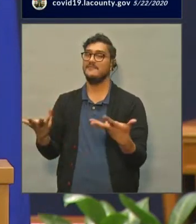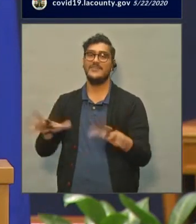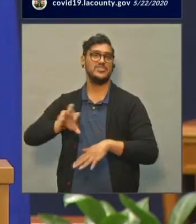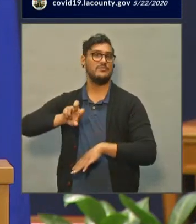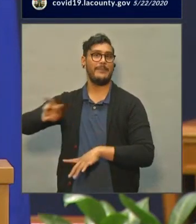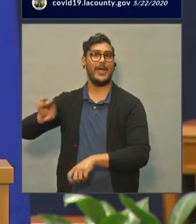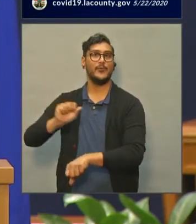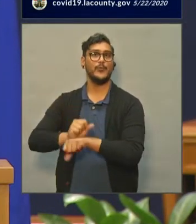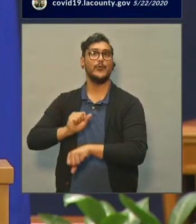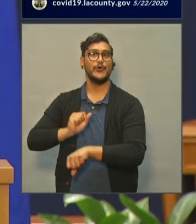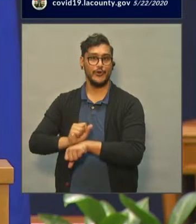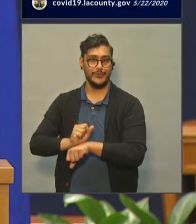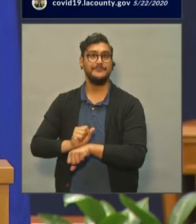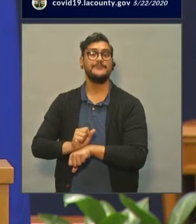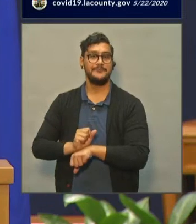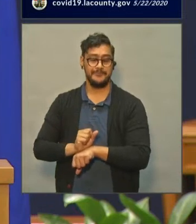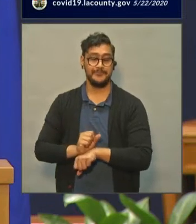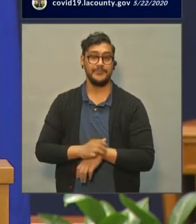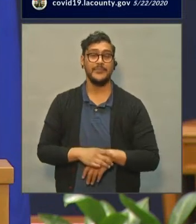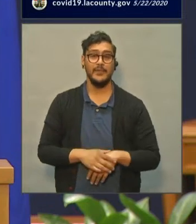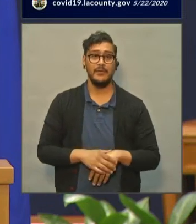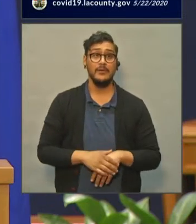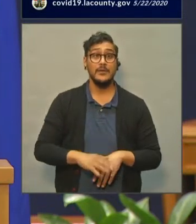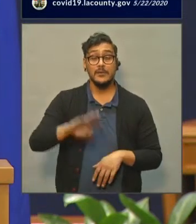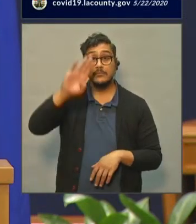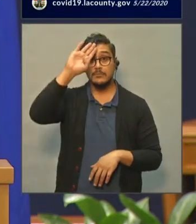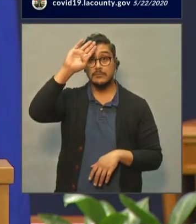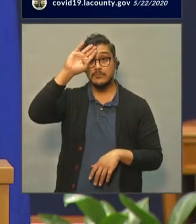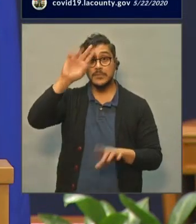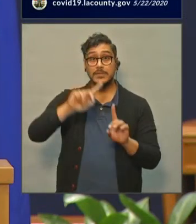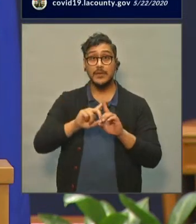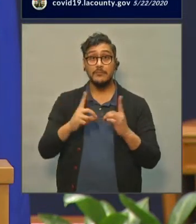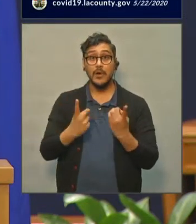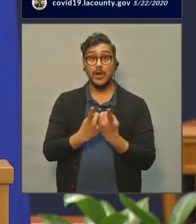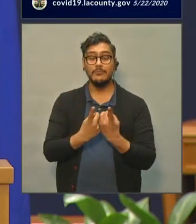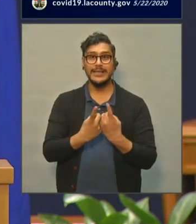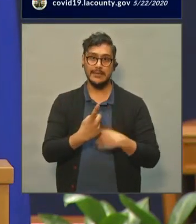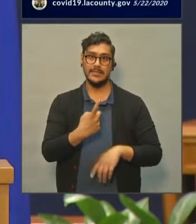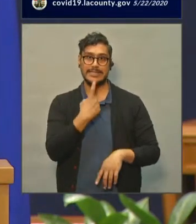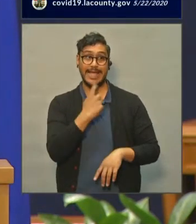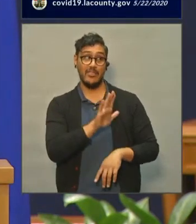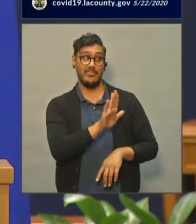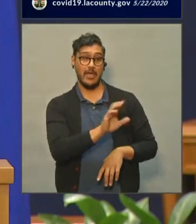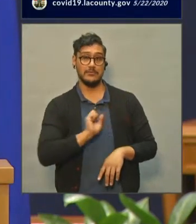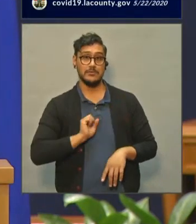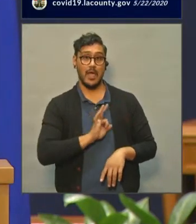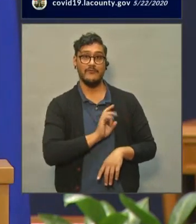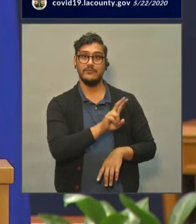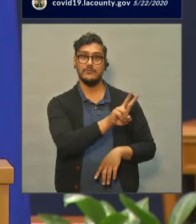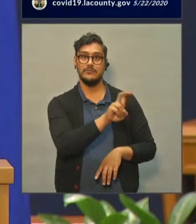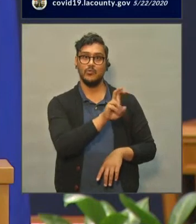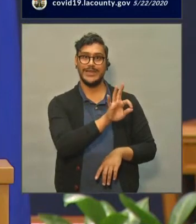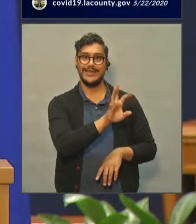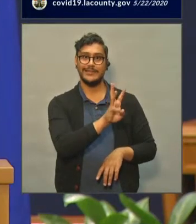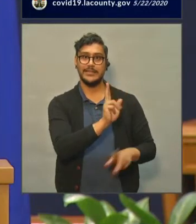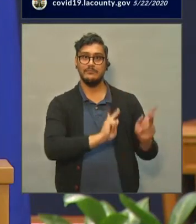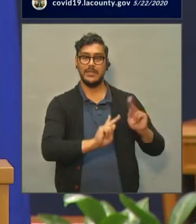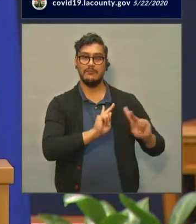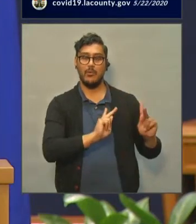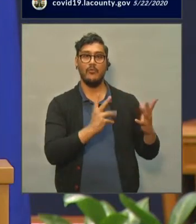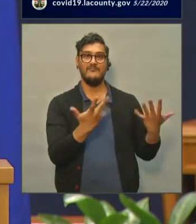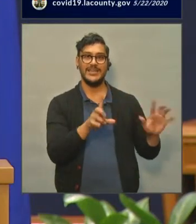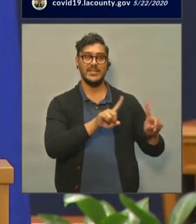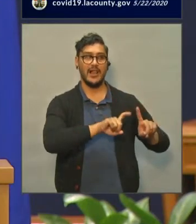trabajar. El Departamento de Bomberos informa que entre su personal, 296 han